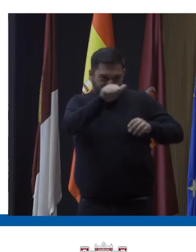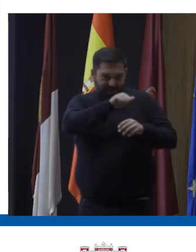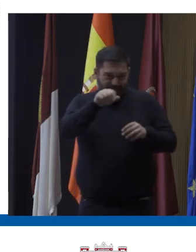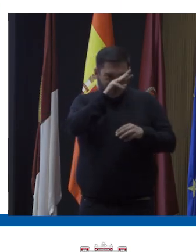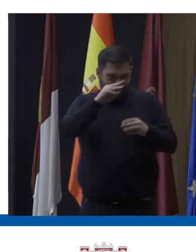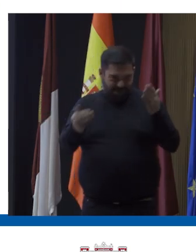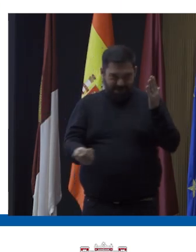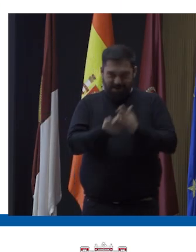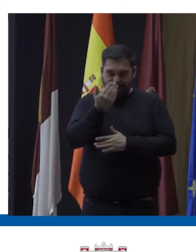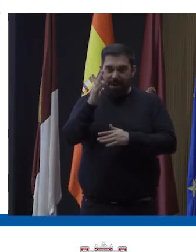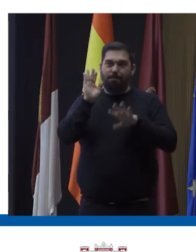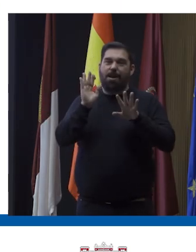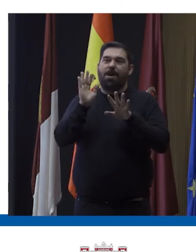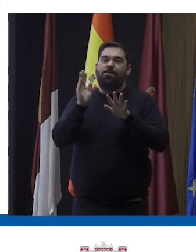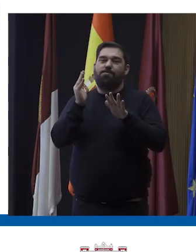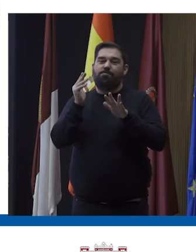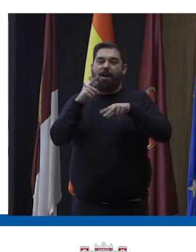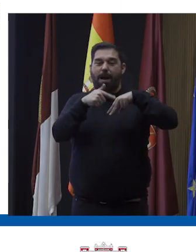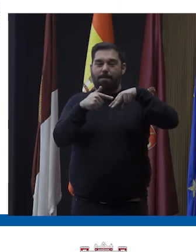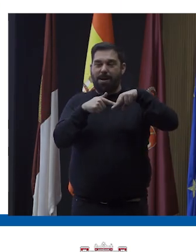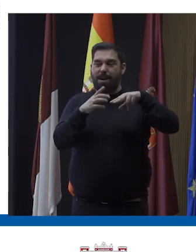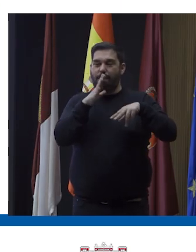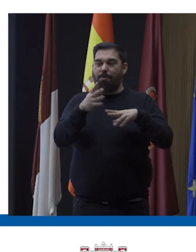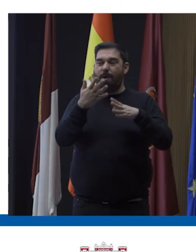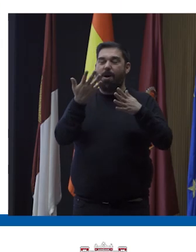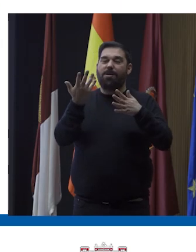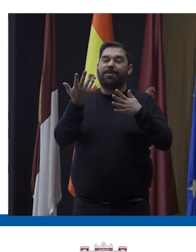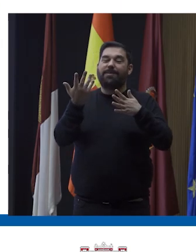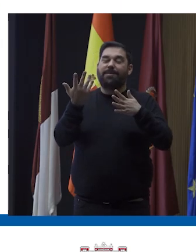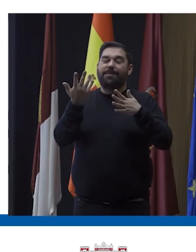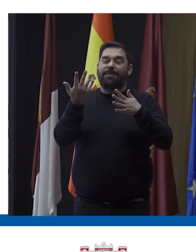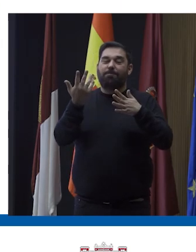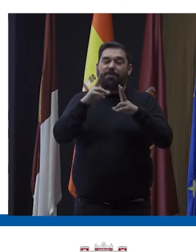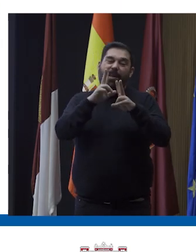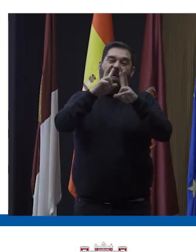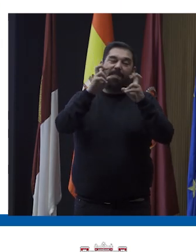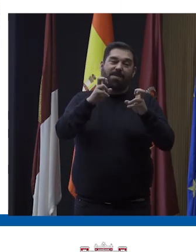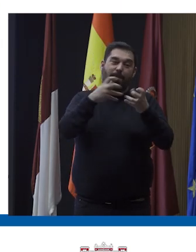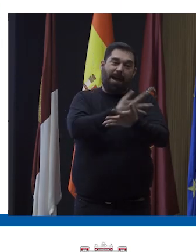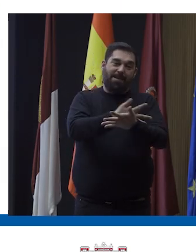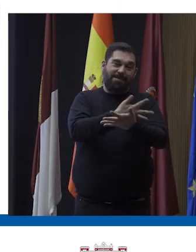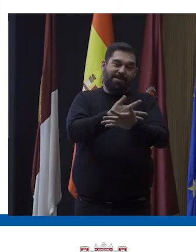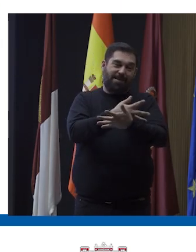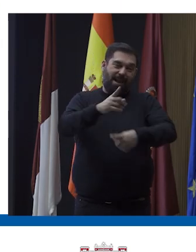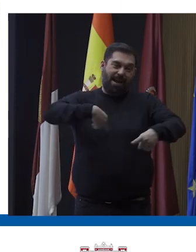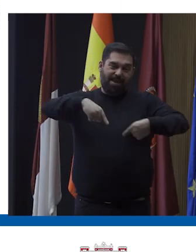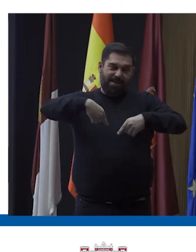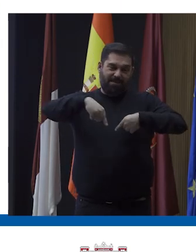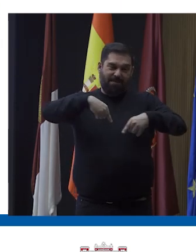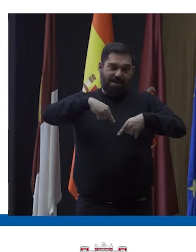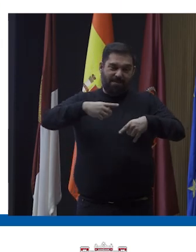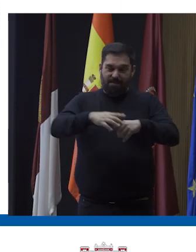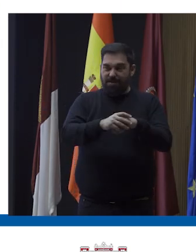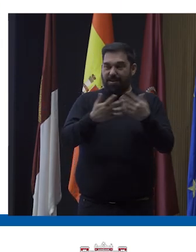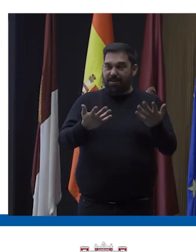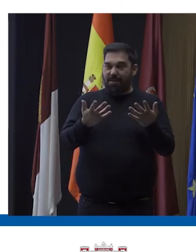si las piernas No, cruzadas... es mejor, pero eso por tema vascular, ¿no? Ah, Para que pero la no circulación por- y el retorno sea mejor. Sí. Y otro eso.